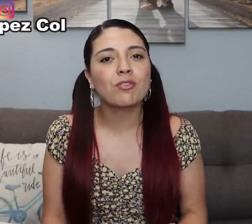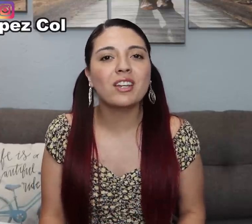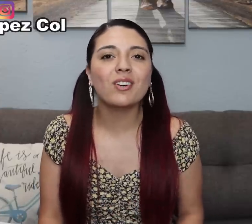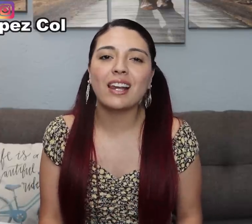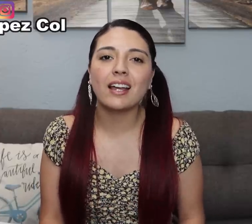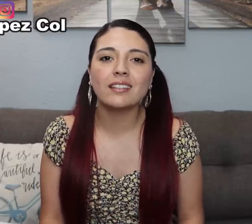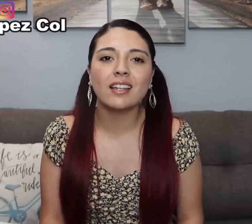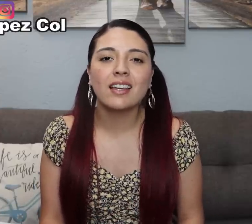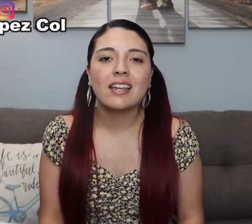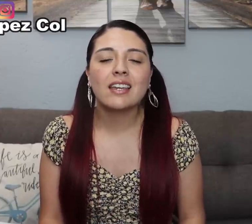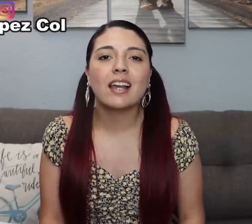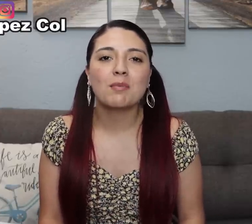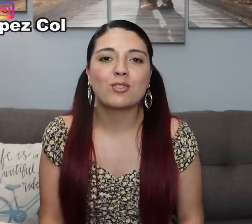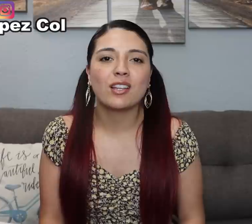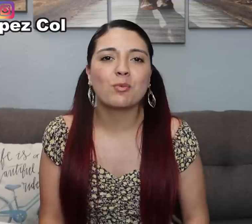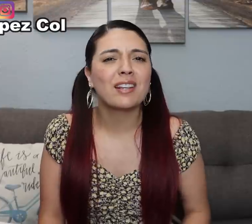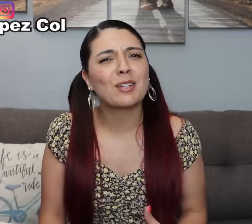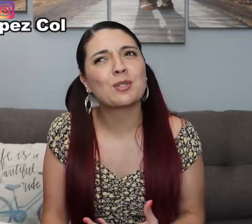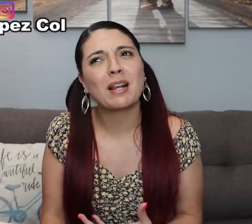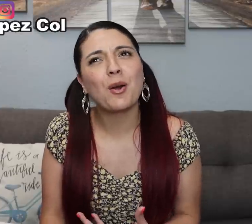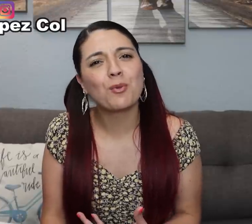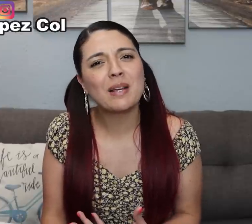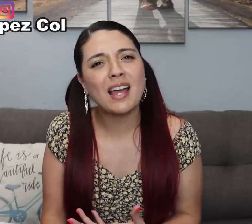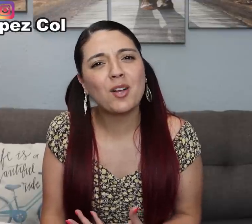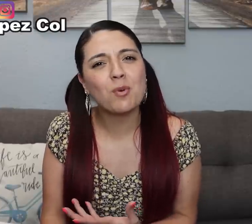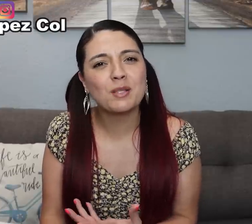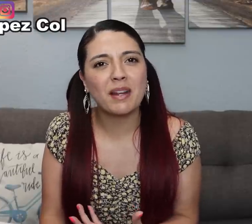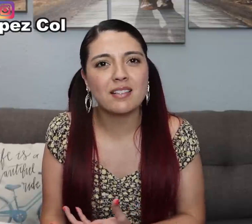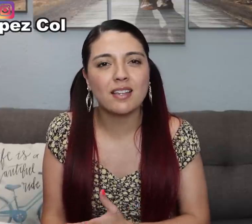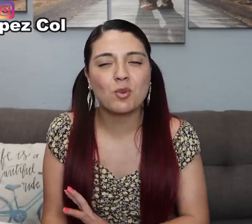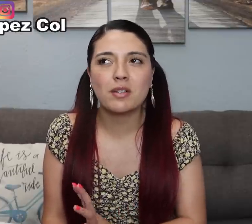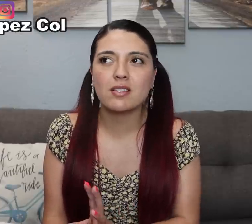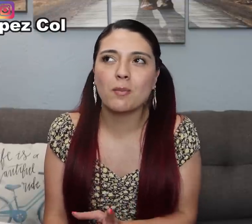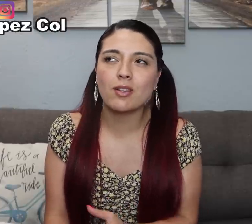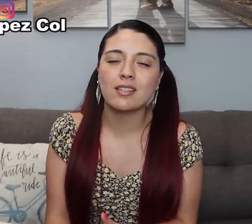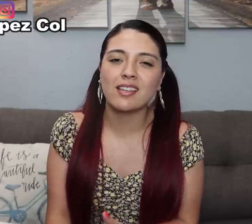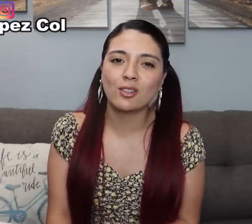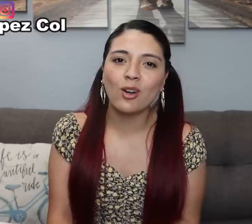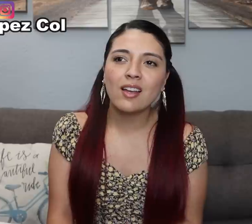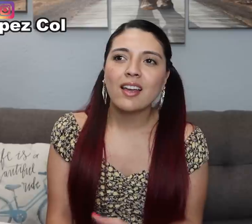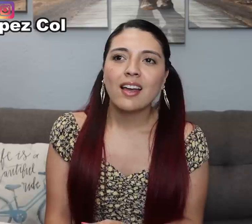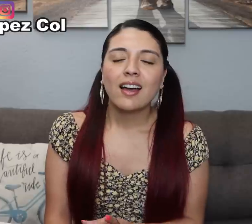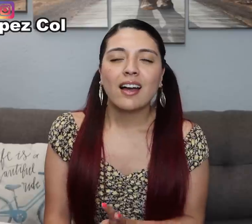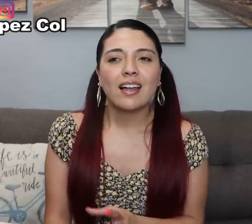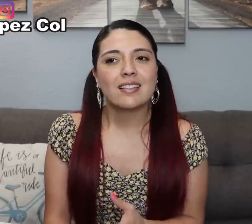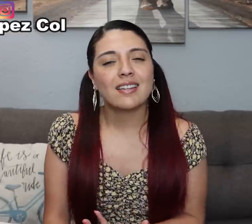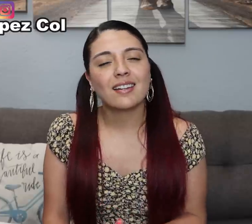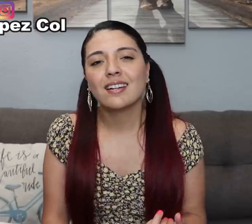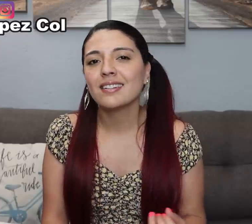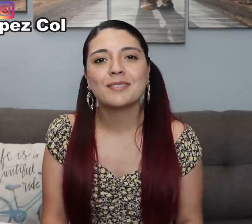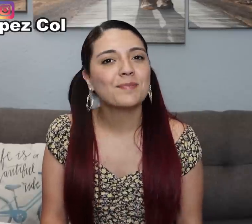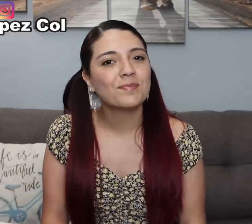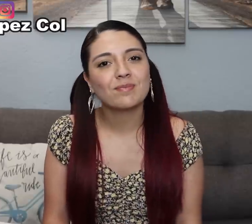dice él, yo confío en la gente y en que la mayoría son buenas. Inclusive le da uno un mensaje como de esperanza que yo a veces como que sí tiendo a